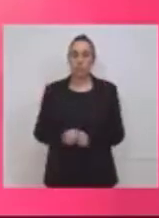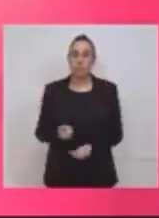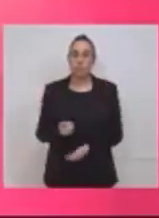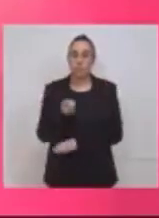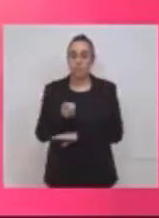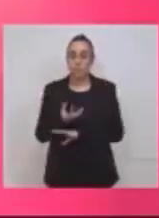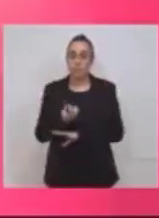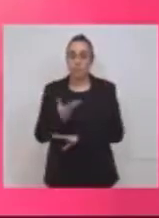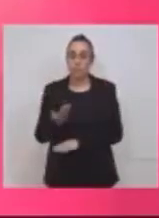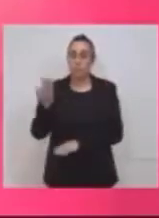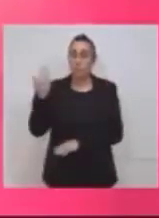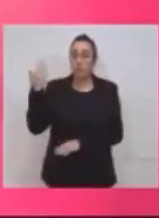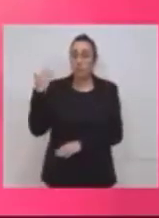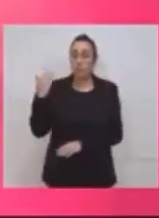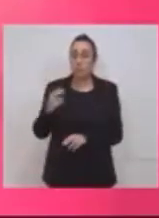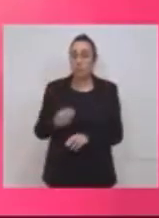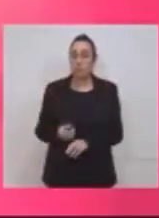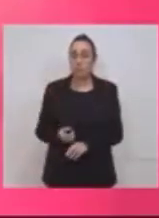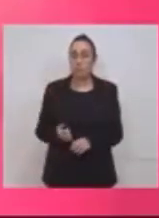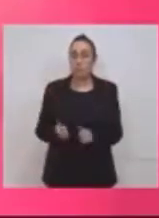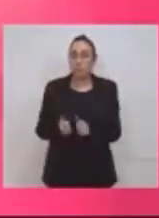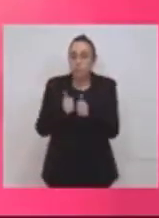Poco yo.